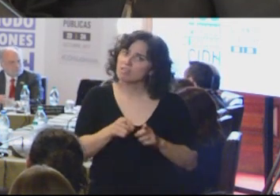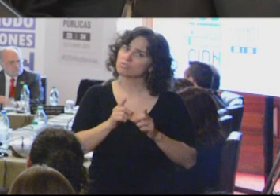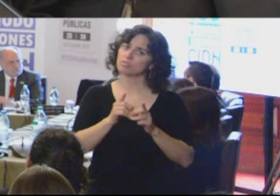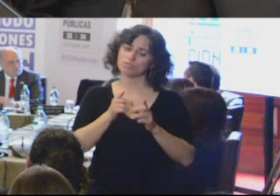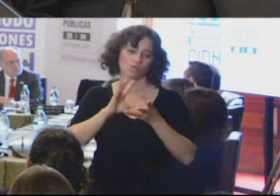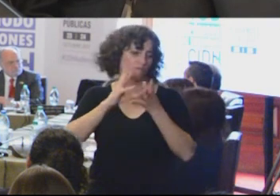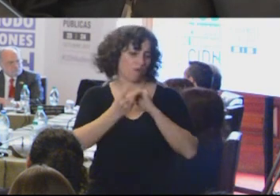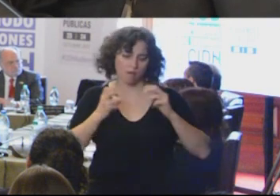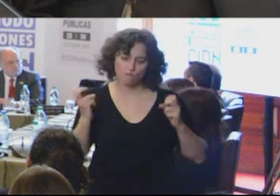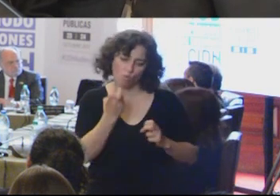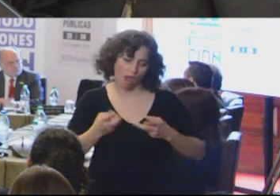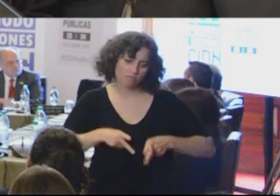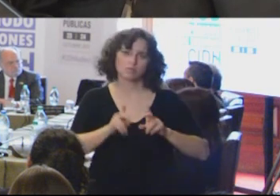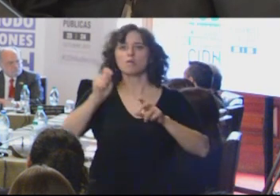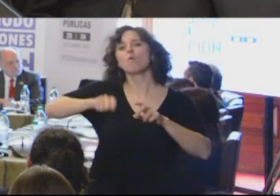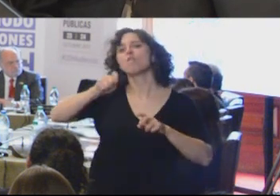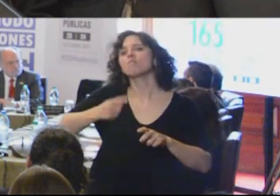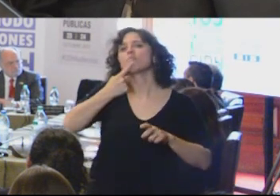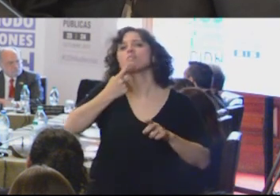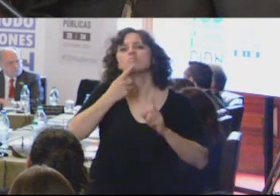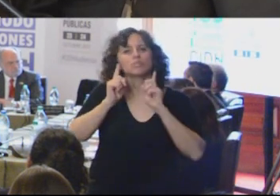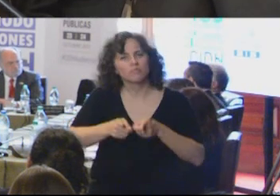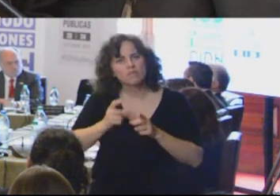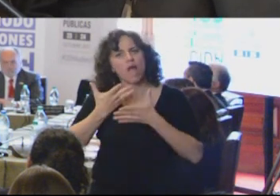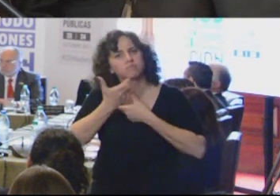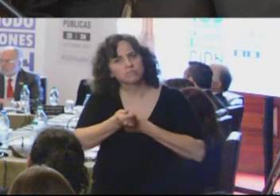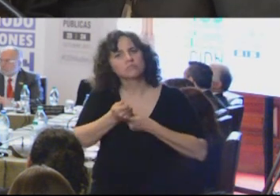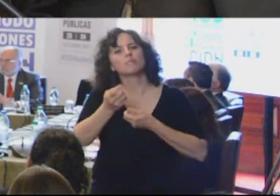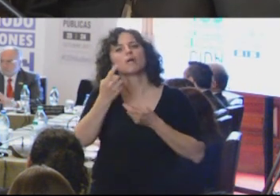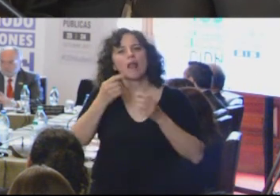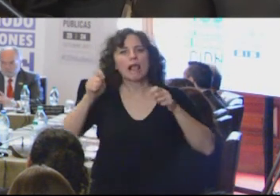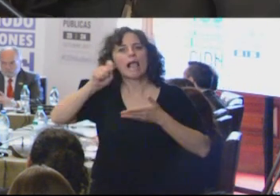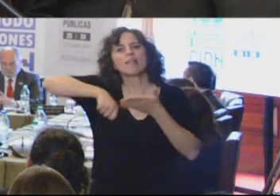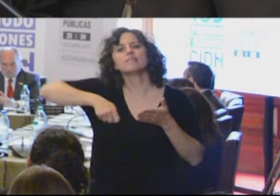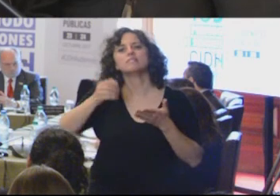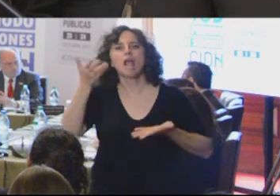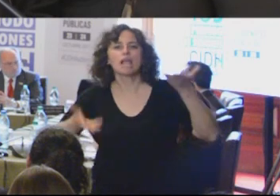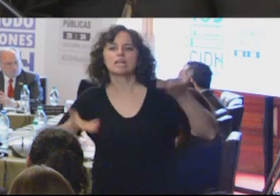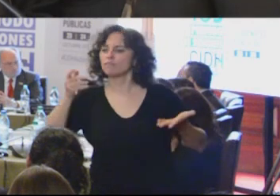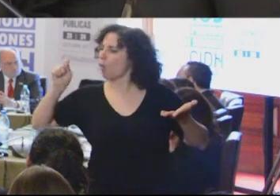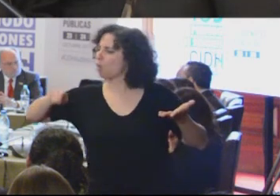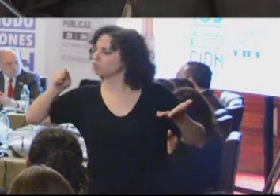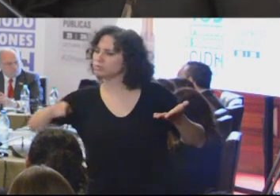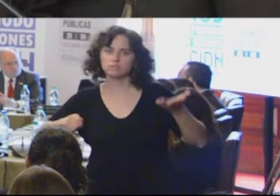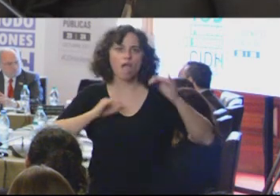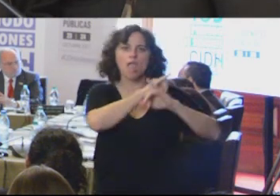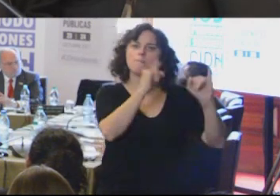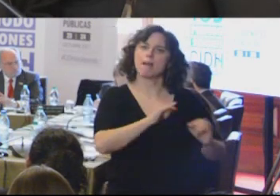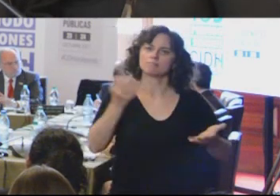mecanismos jurídicos políticos y de acuerdos que garanticen el equilibrio entre justicia y paz